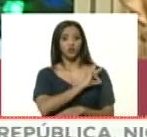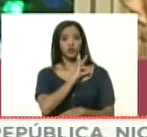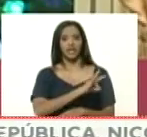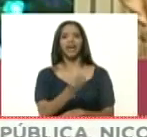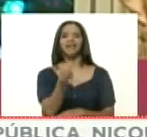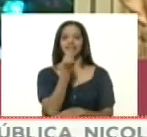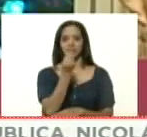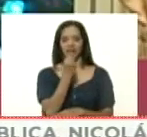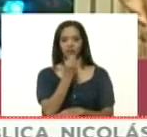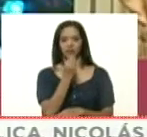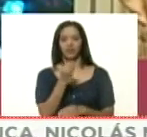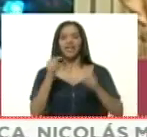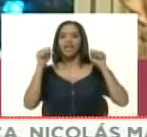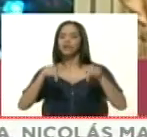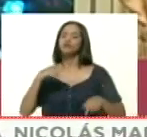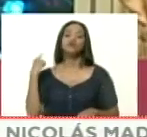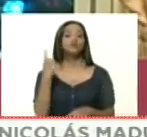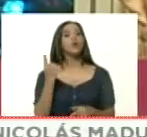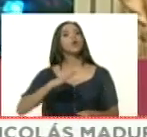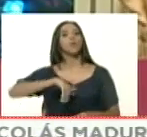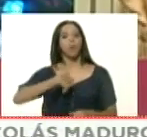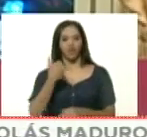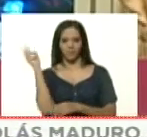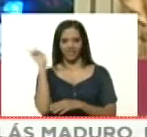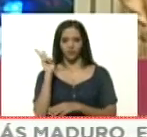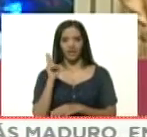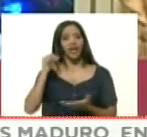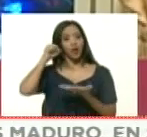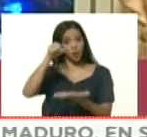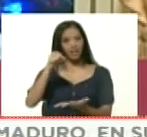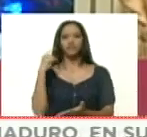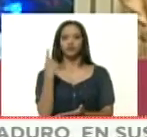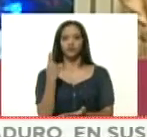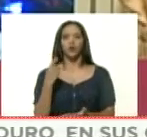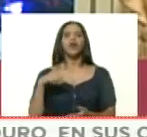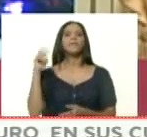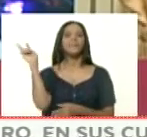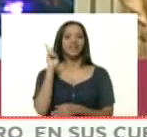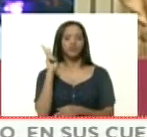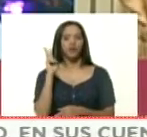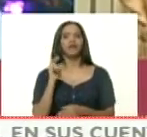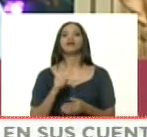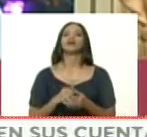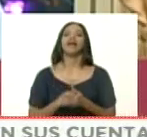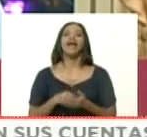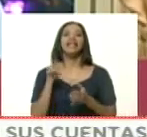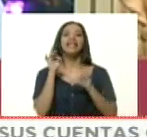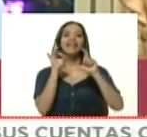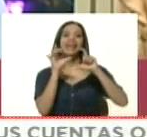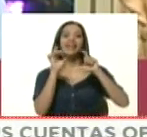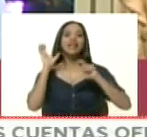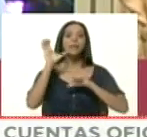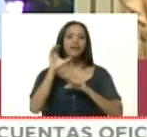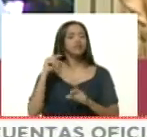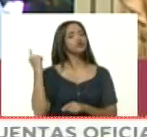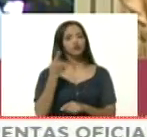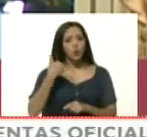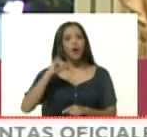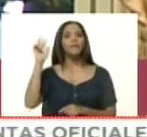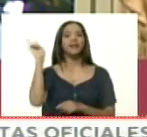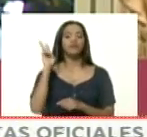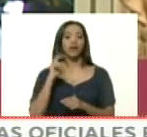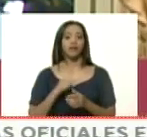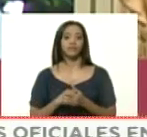alimento. Esto solo existe en Venezuela. Los CLAP solo existen en Venezuela. El carnet de la patria solo existe en Venezuela.